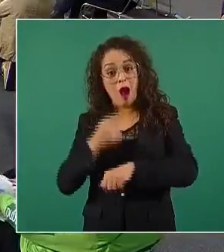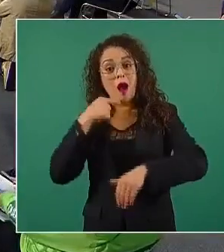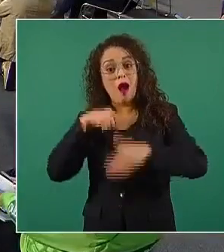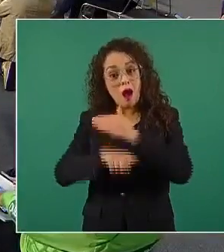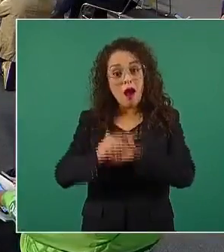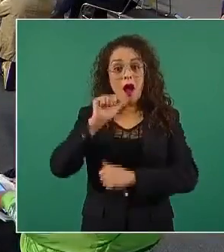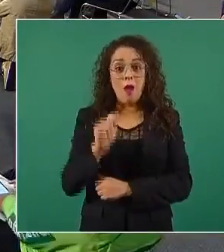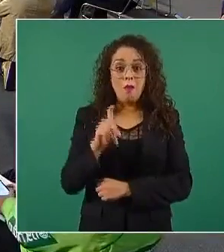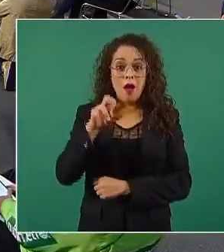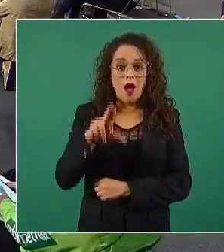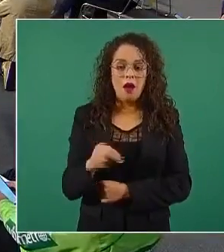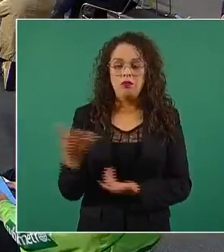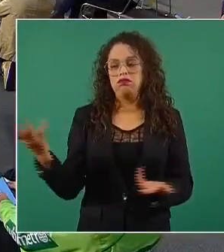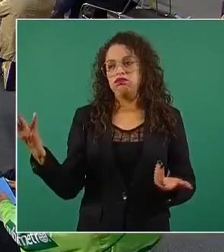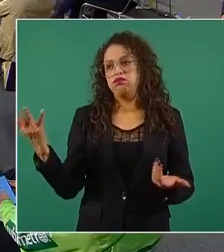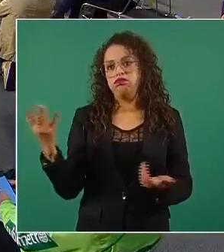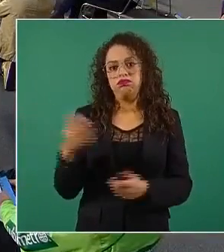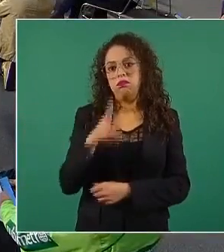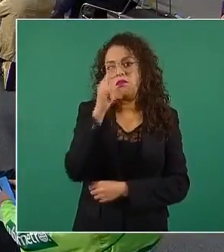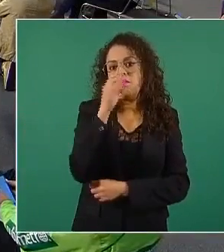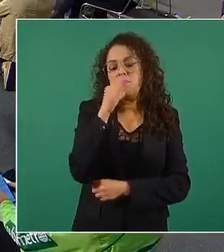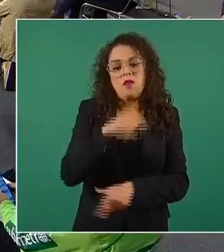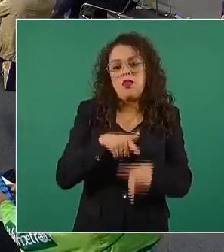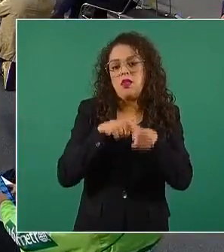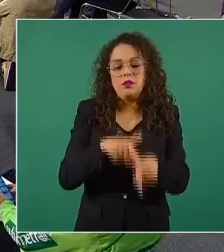no vamos a iniciar la obra,